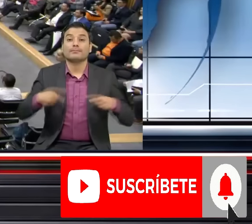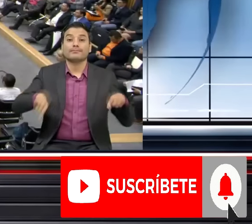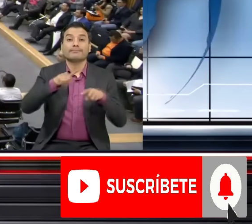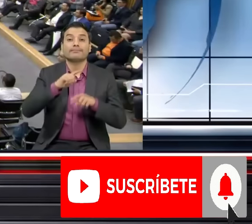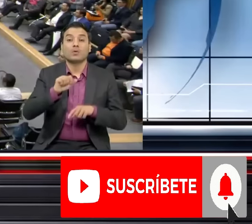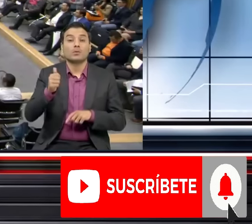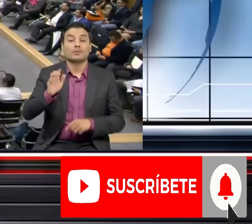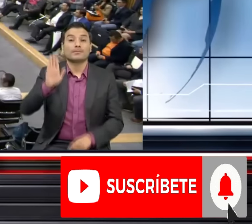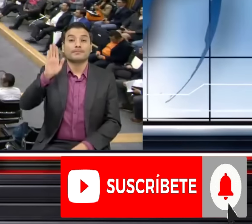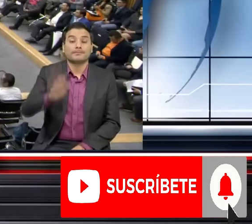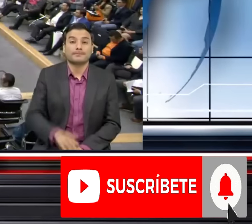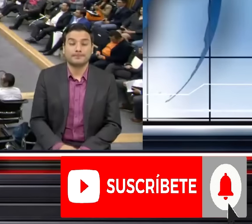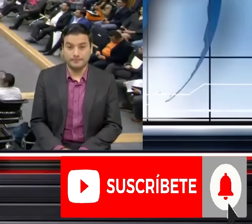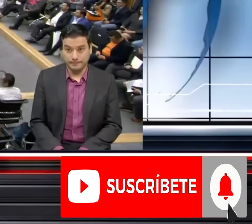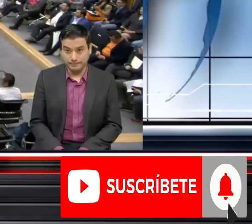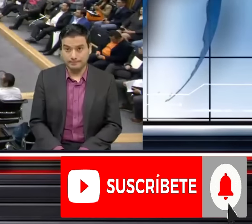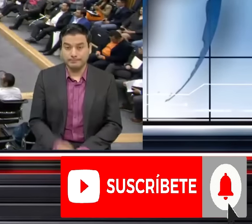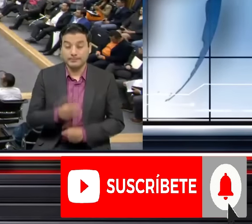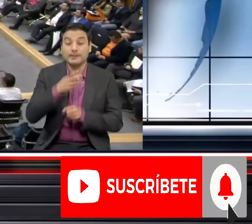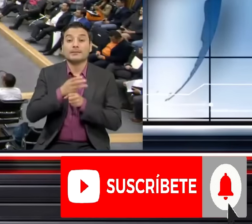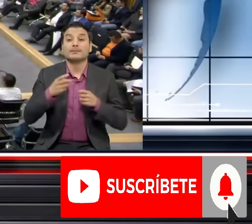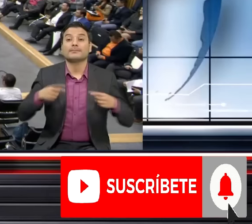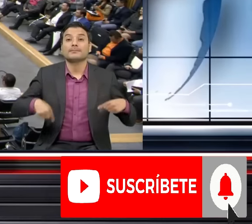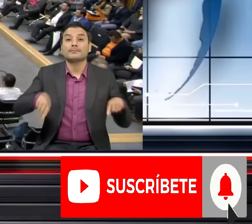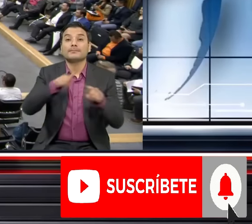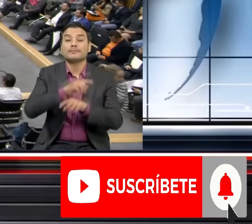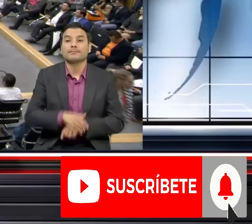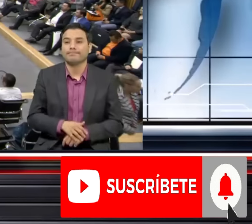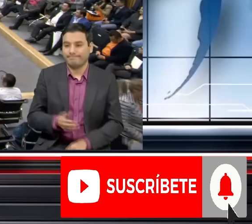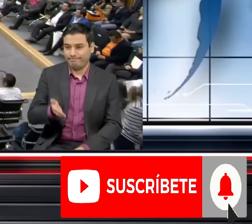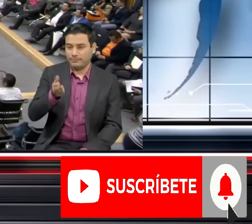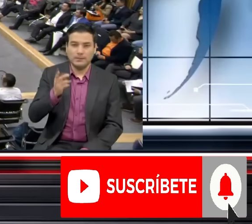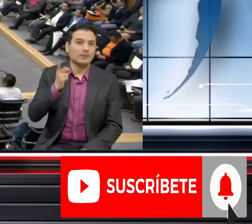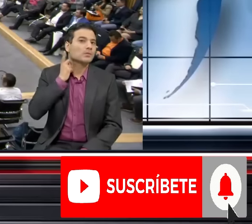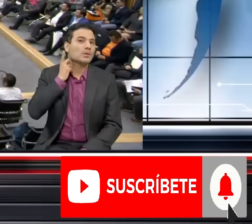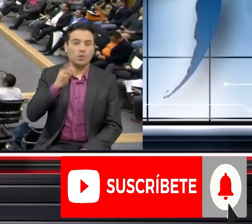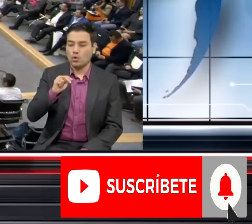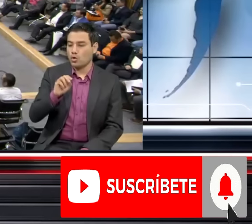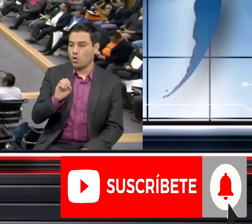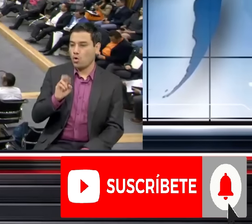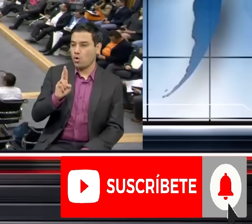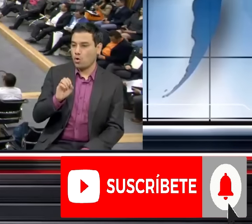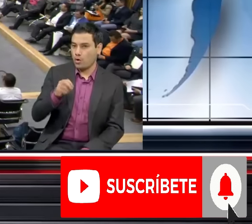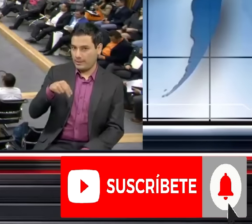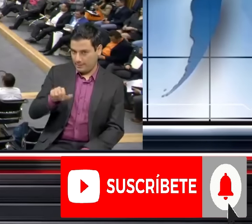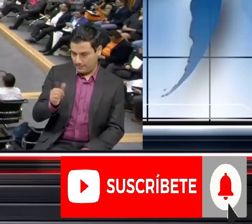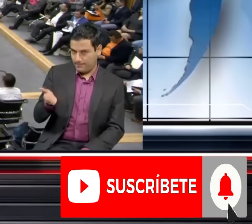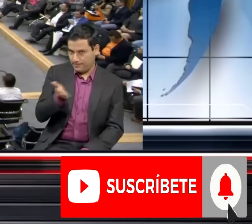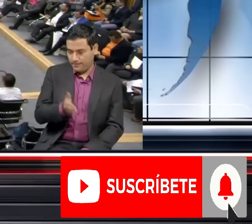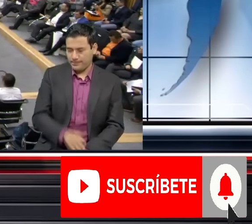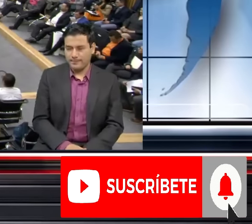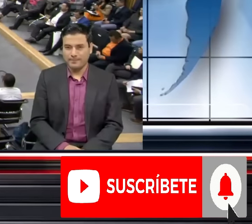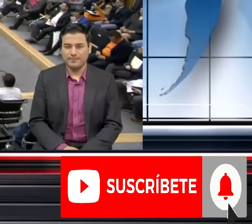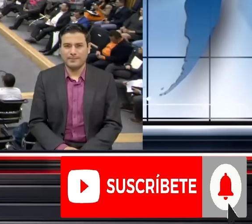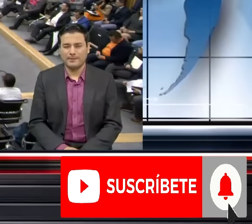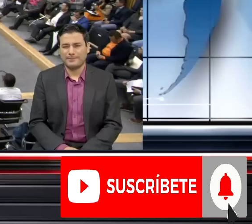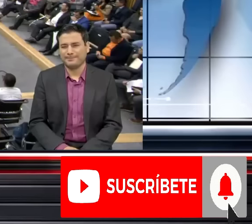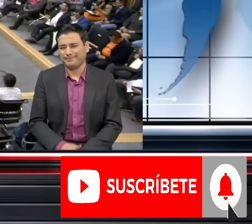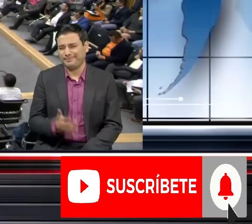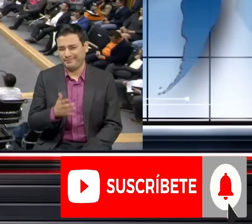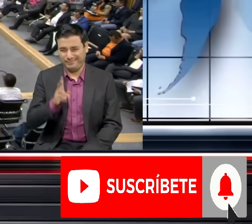desea participar? En tercera ronda, adelante, diputado Noroña. A ver, yo